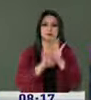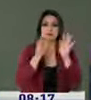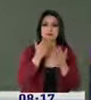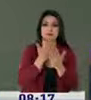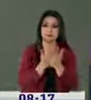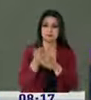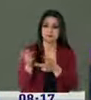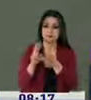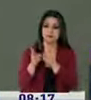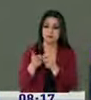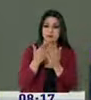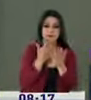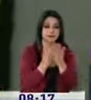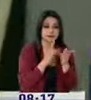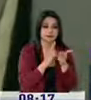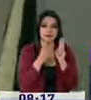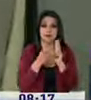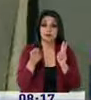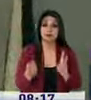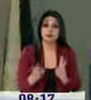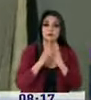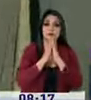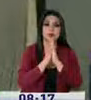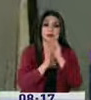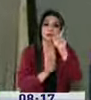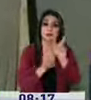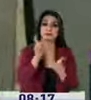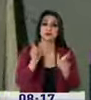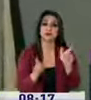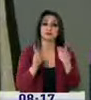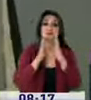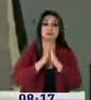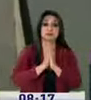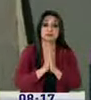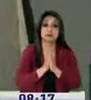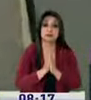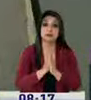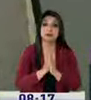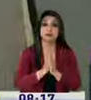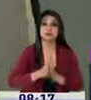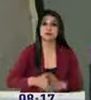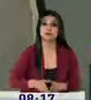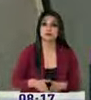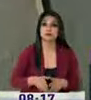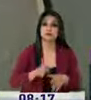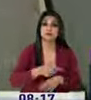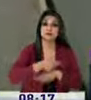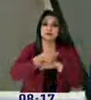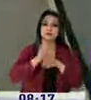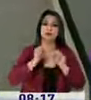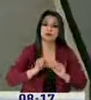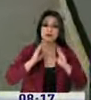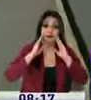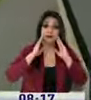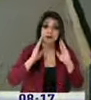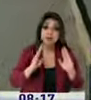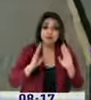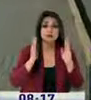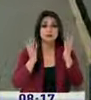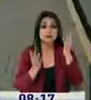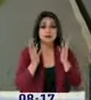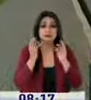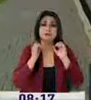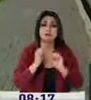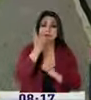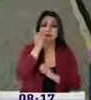Muchas gracias, vecino. Ahí está la solicitud entonces de los moradores para que la autoridad pueda tomarlas en cuenta, que